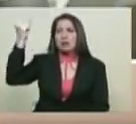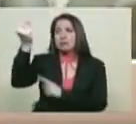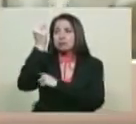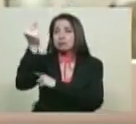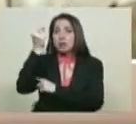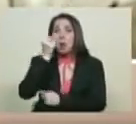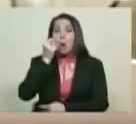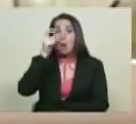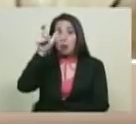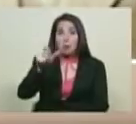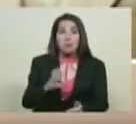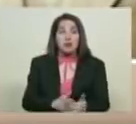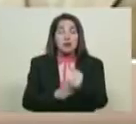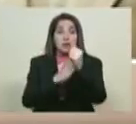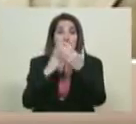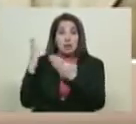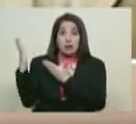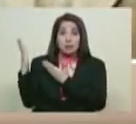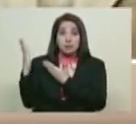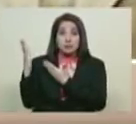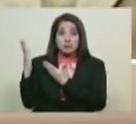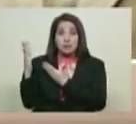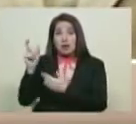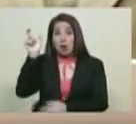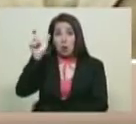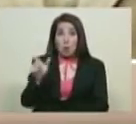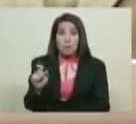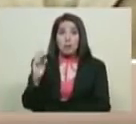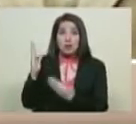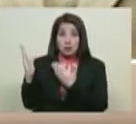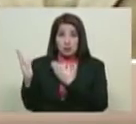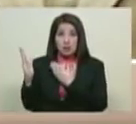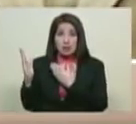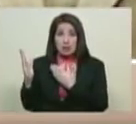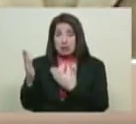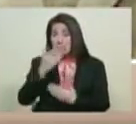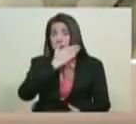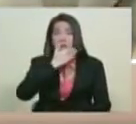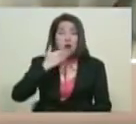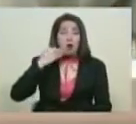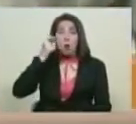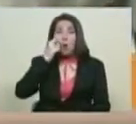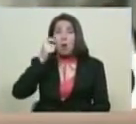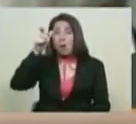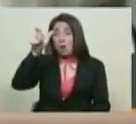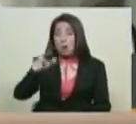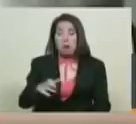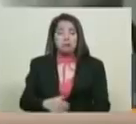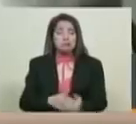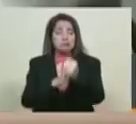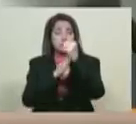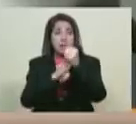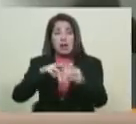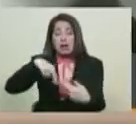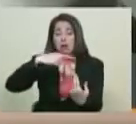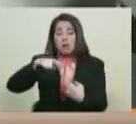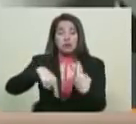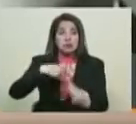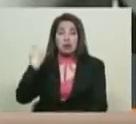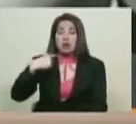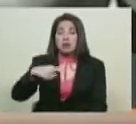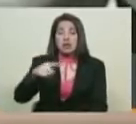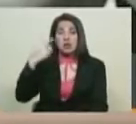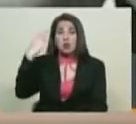caiga. Nunca jamás Jorge Eliécer Gaitán, el más grande líder revolucionario que ha tenido